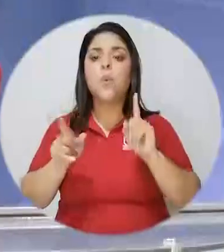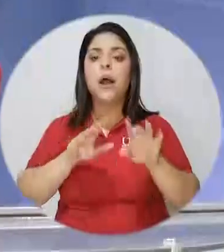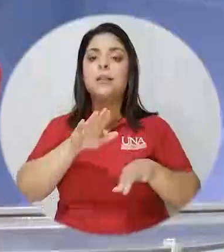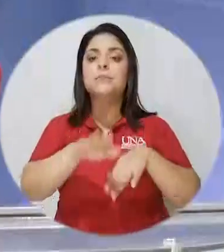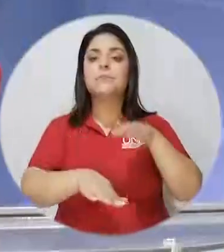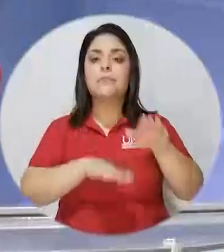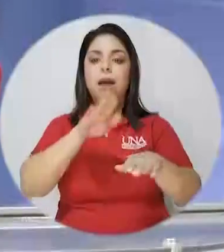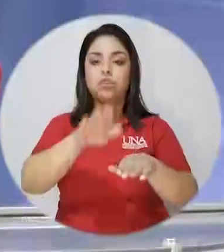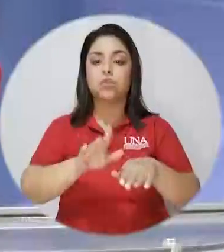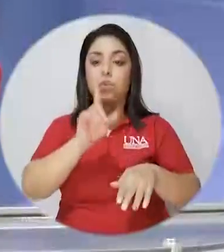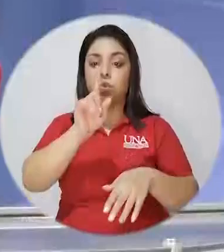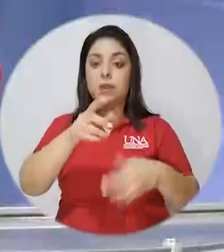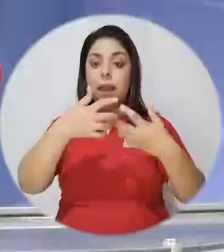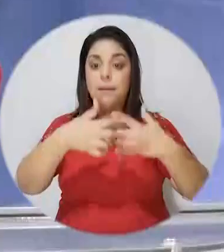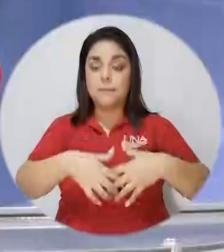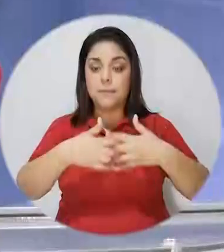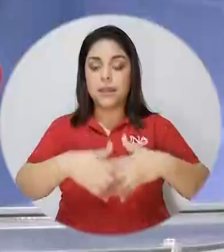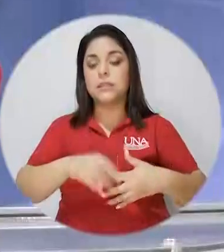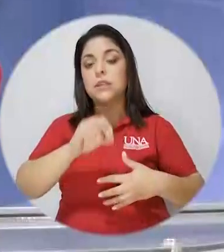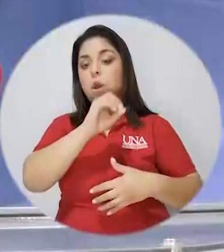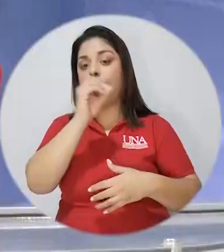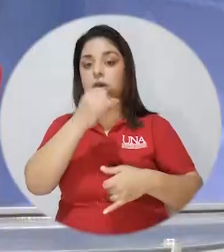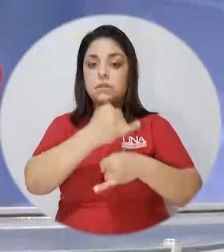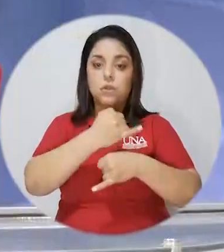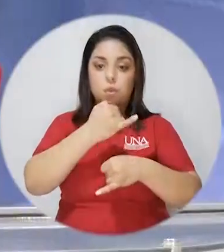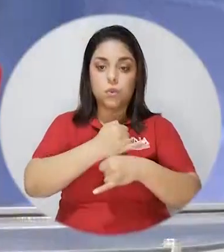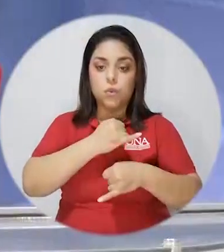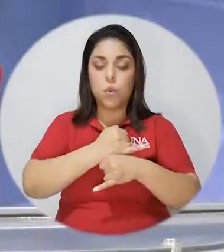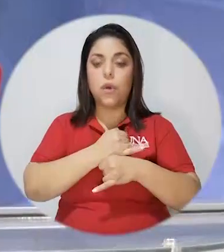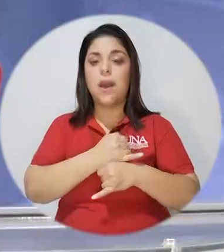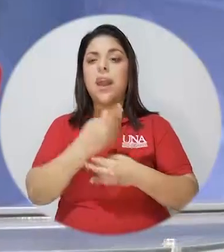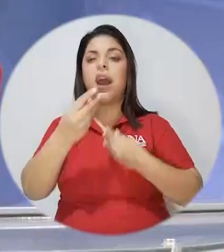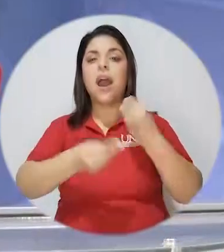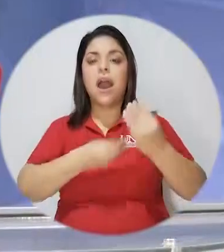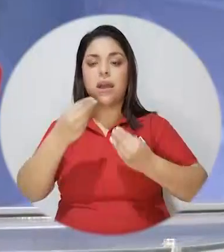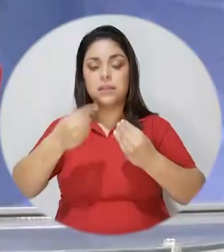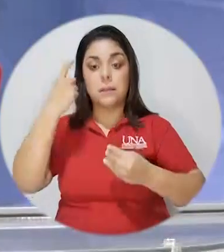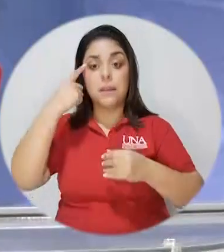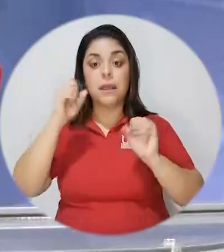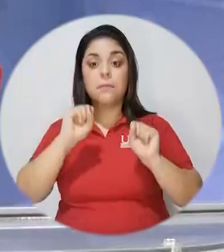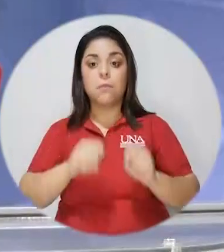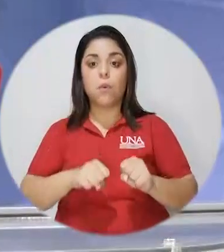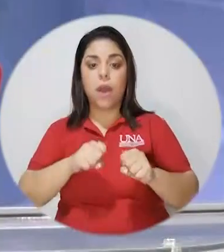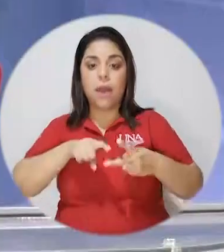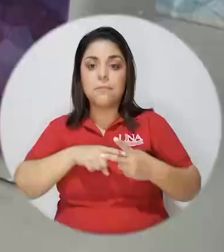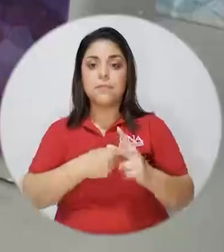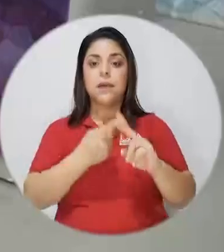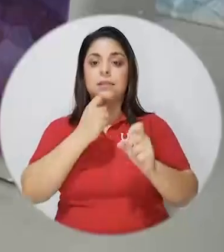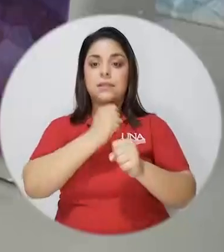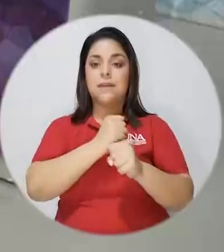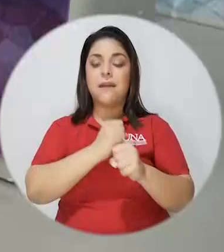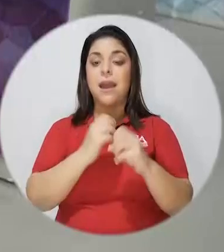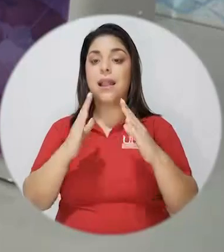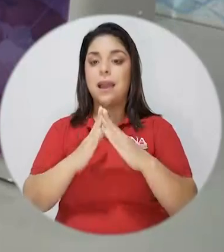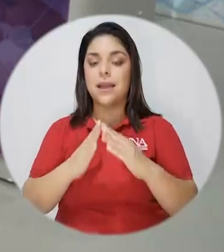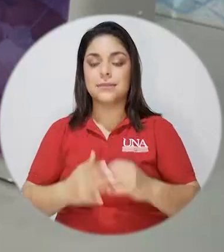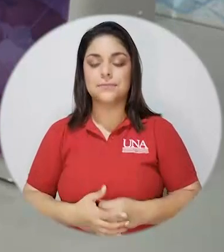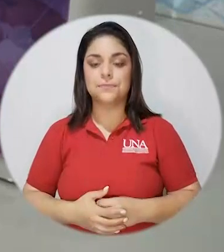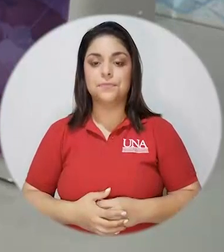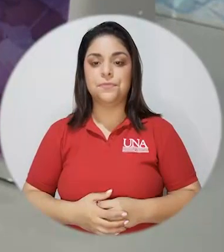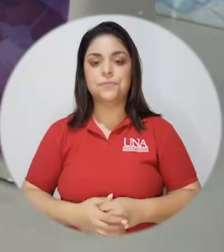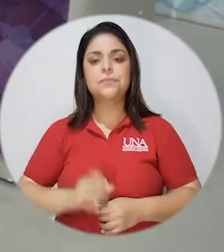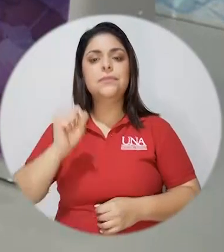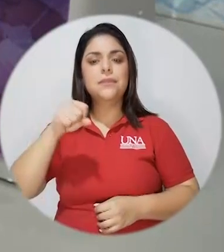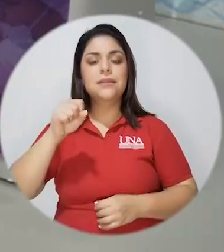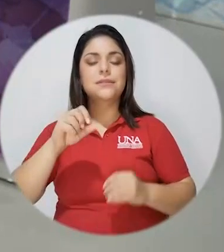ir dando una empresa, una institución para poner en operación la modalidad del teletrabajo? Sí, claro. Como